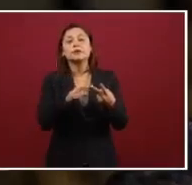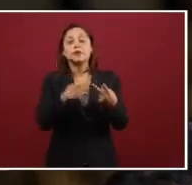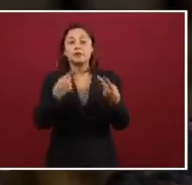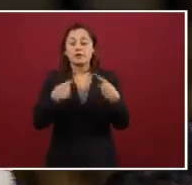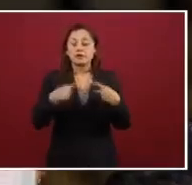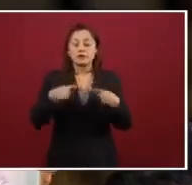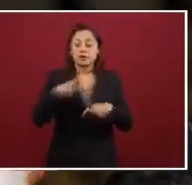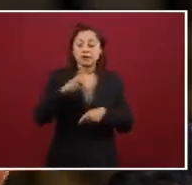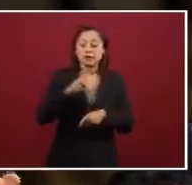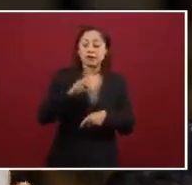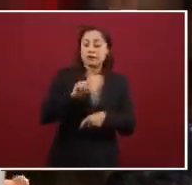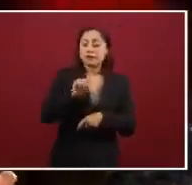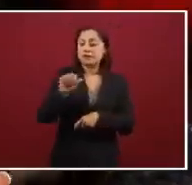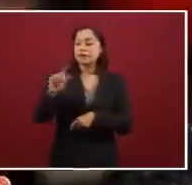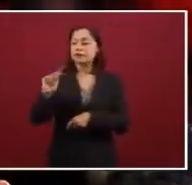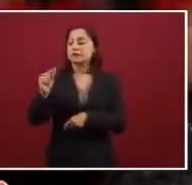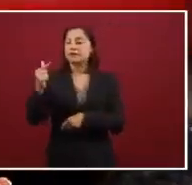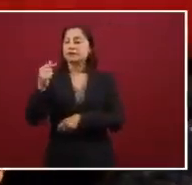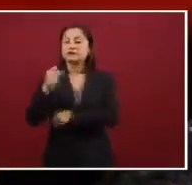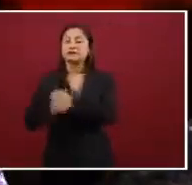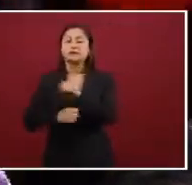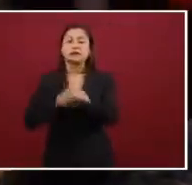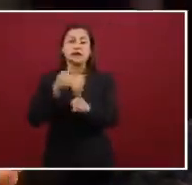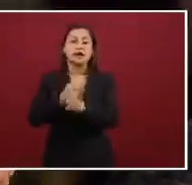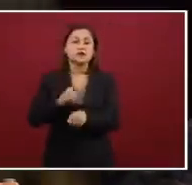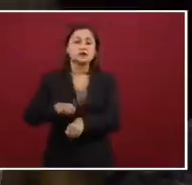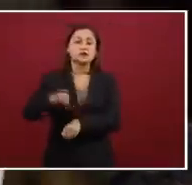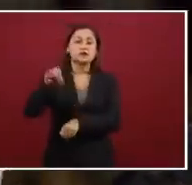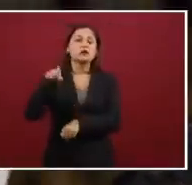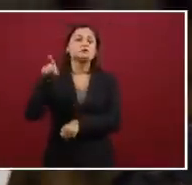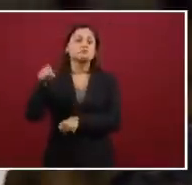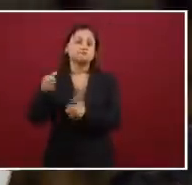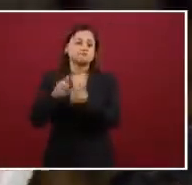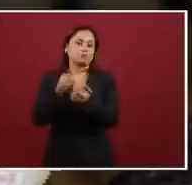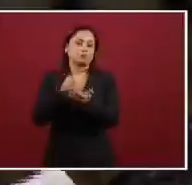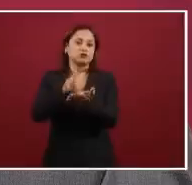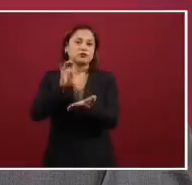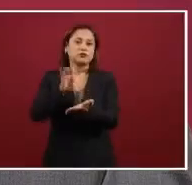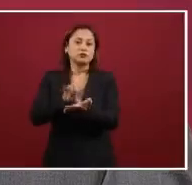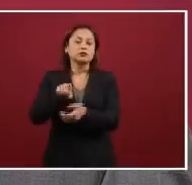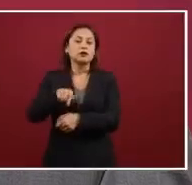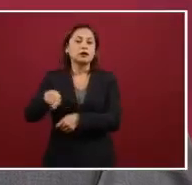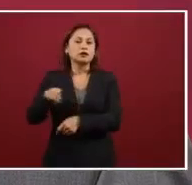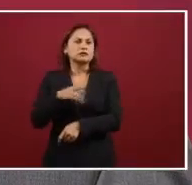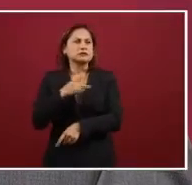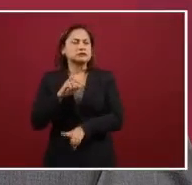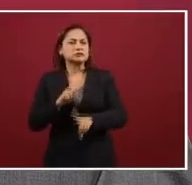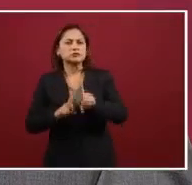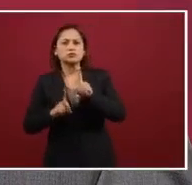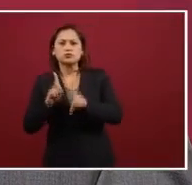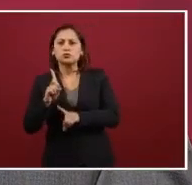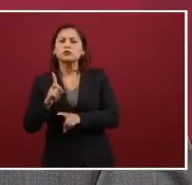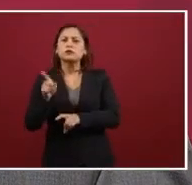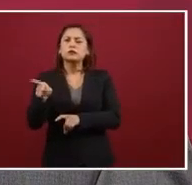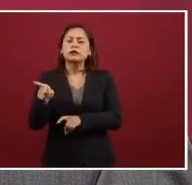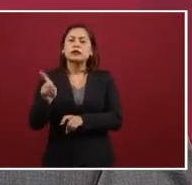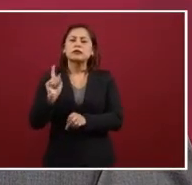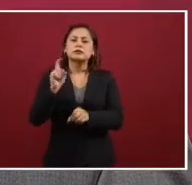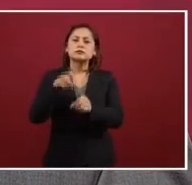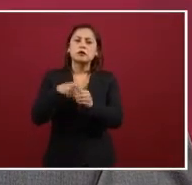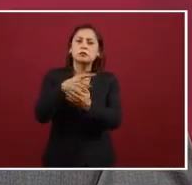años que son discapacitados tienen muchísima duda si van a entrar al programa de